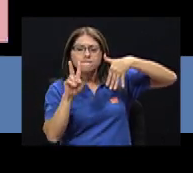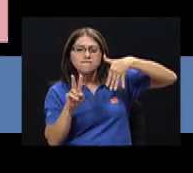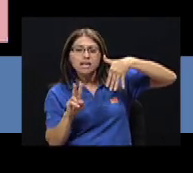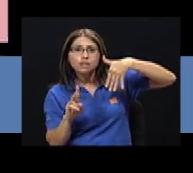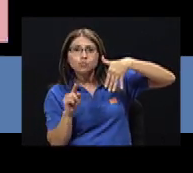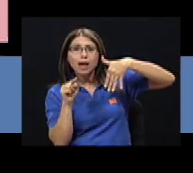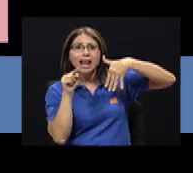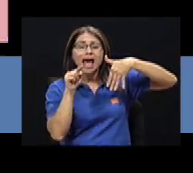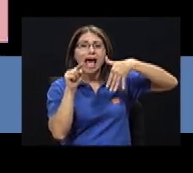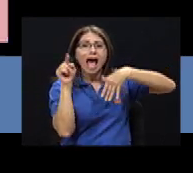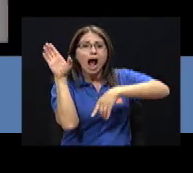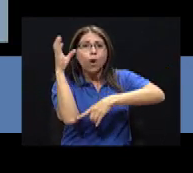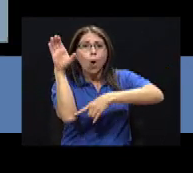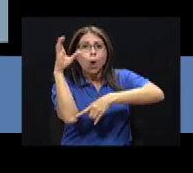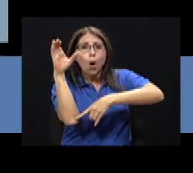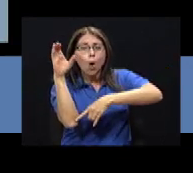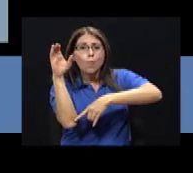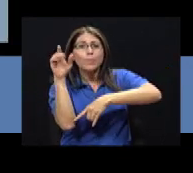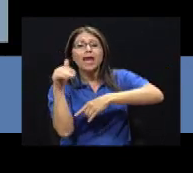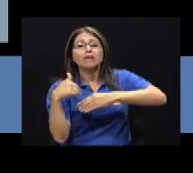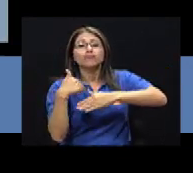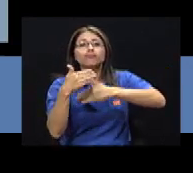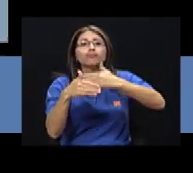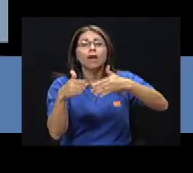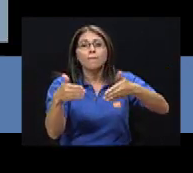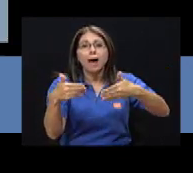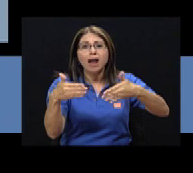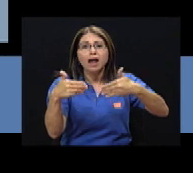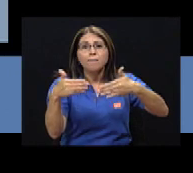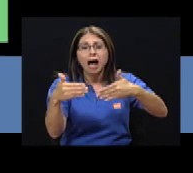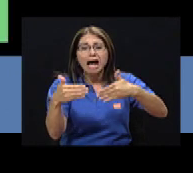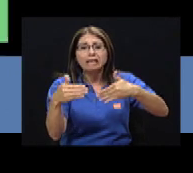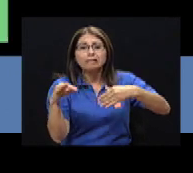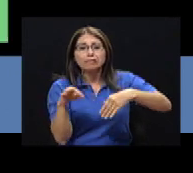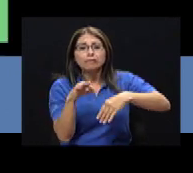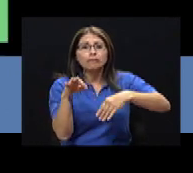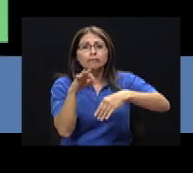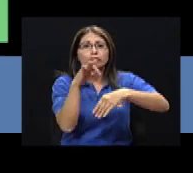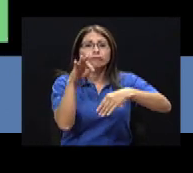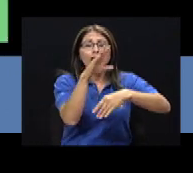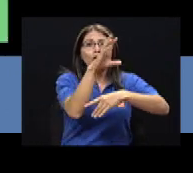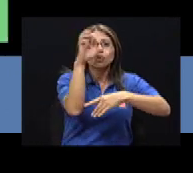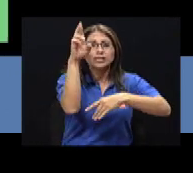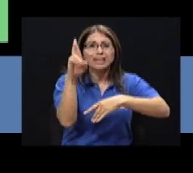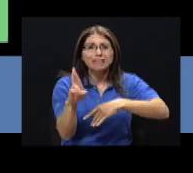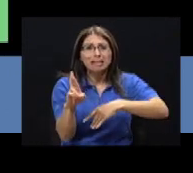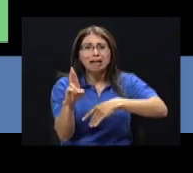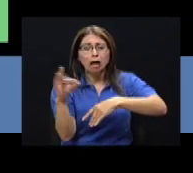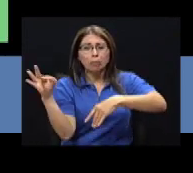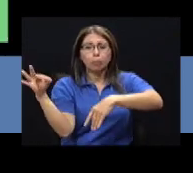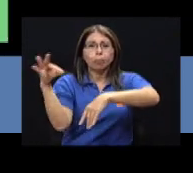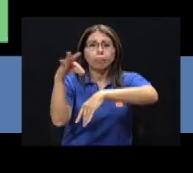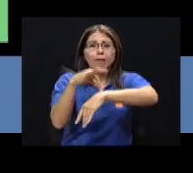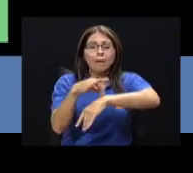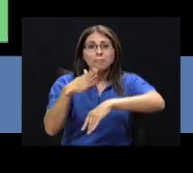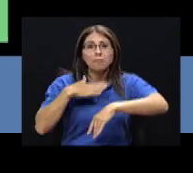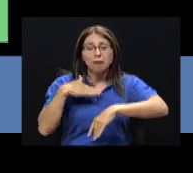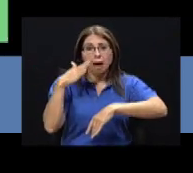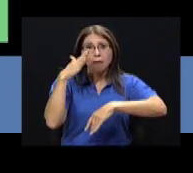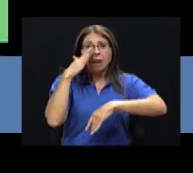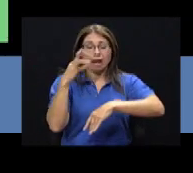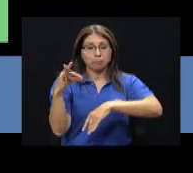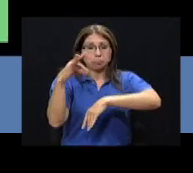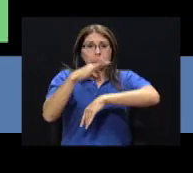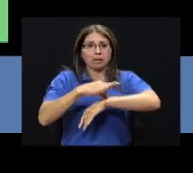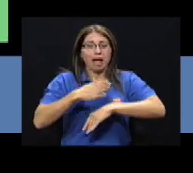Panamá, llegó a Costa Rica, picó mi mamá, me picó a mí,